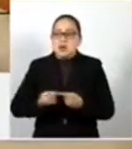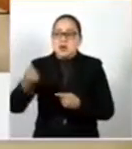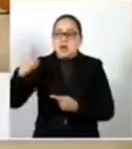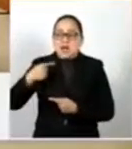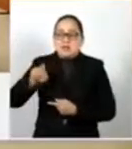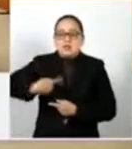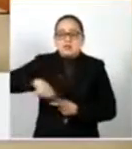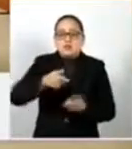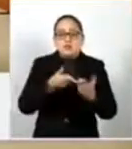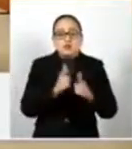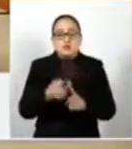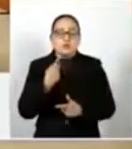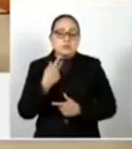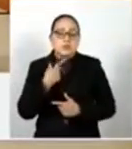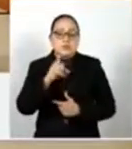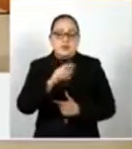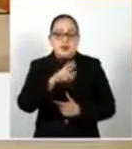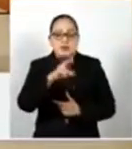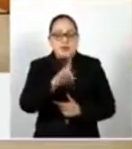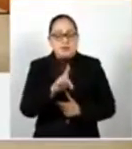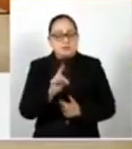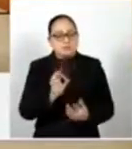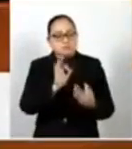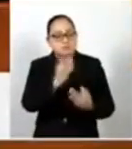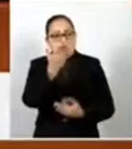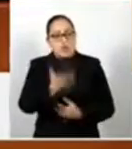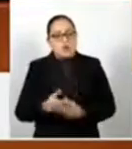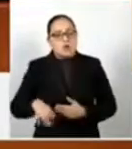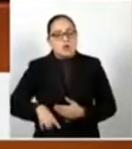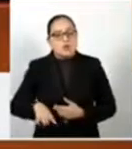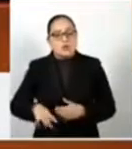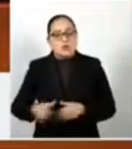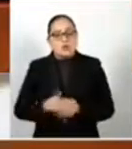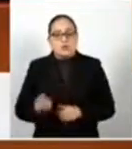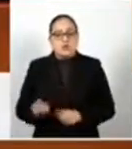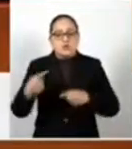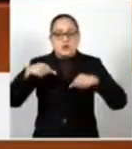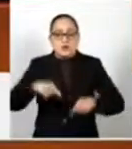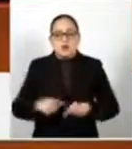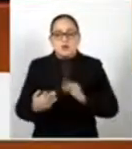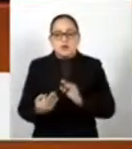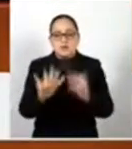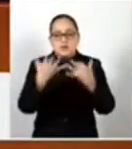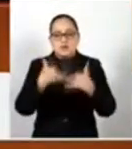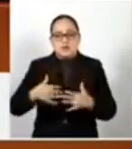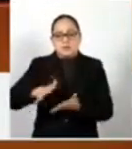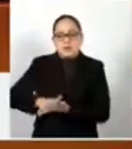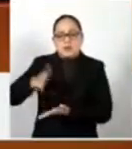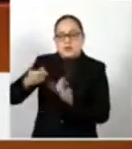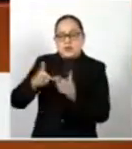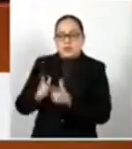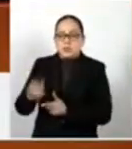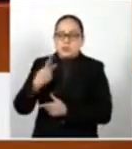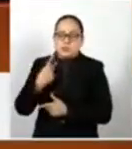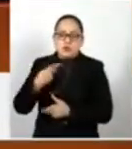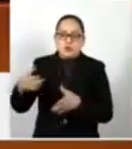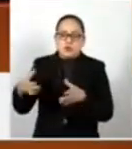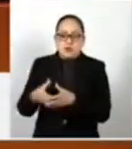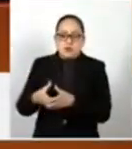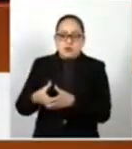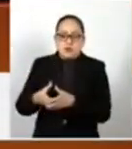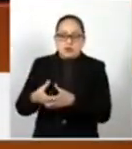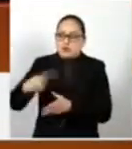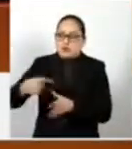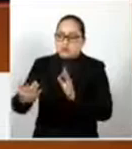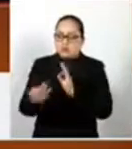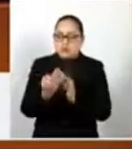de la Revolución Democrática encara al poder y en esta tribuna, frente a la mayoría, abiertamente lo